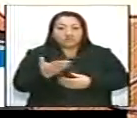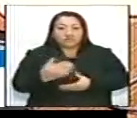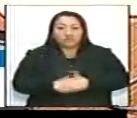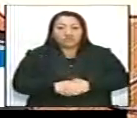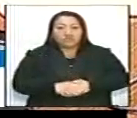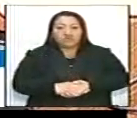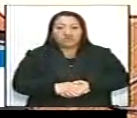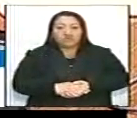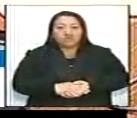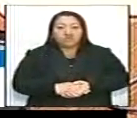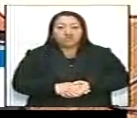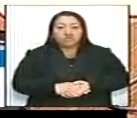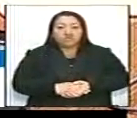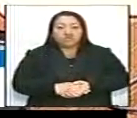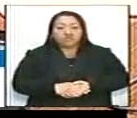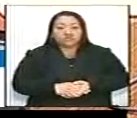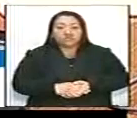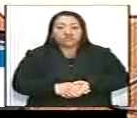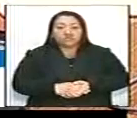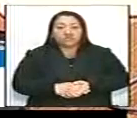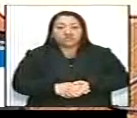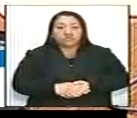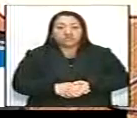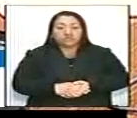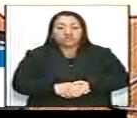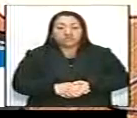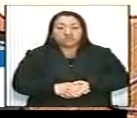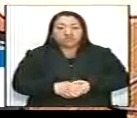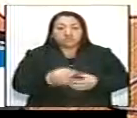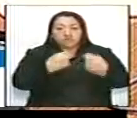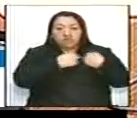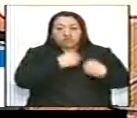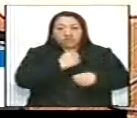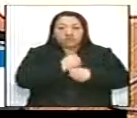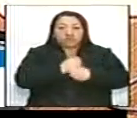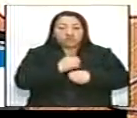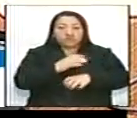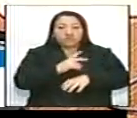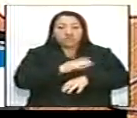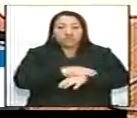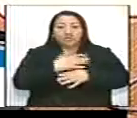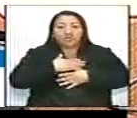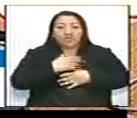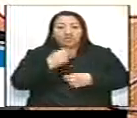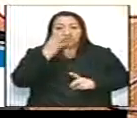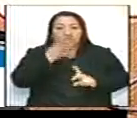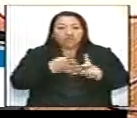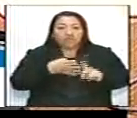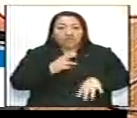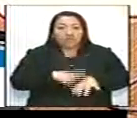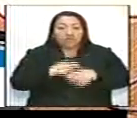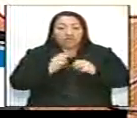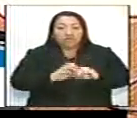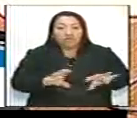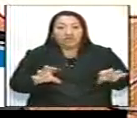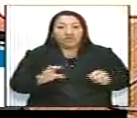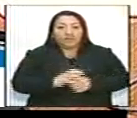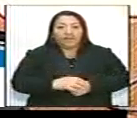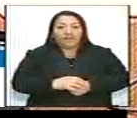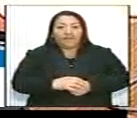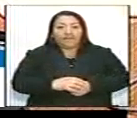que la responsabilidad de las acciones de salud, de los perfiles epidemiológicos y